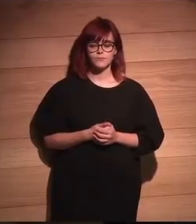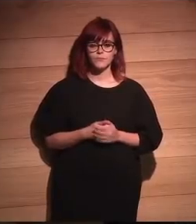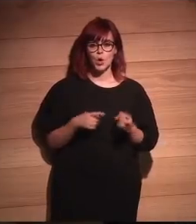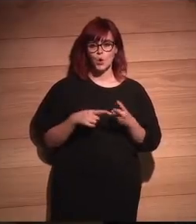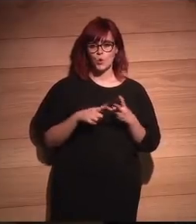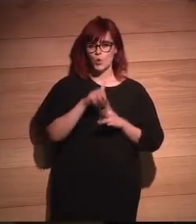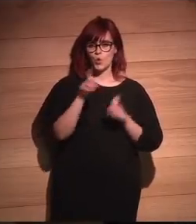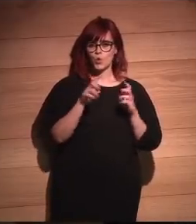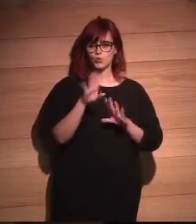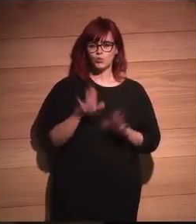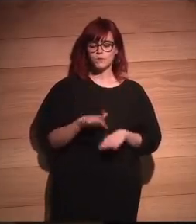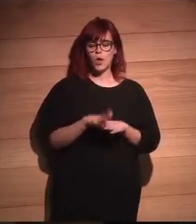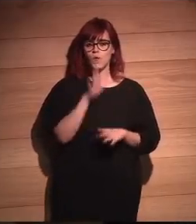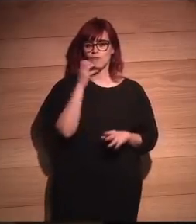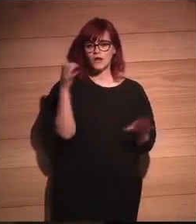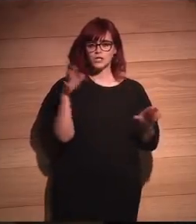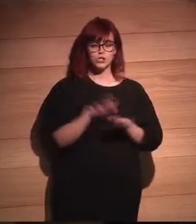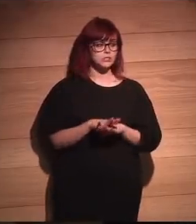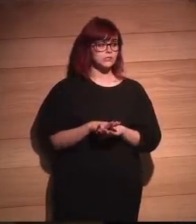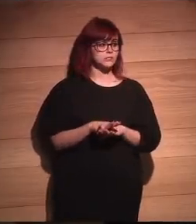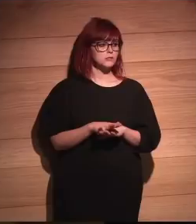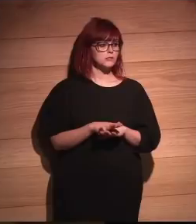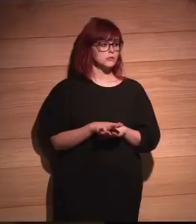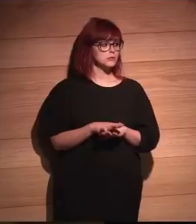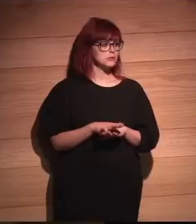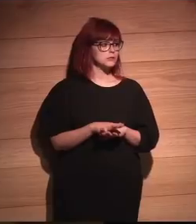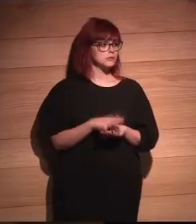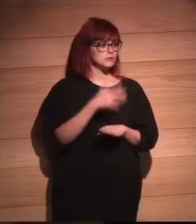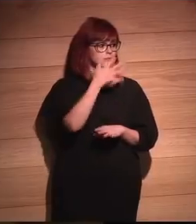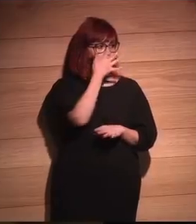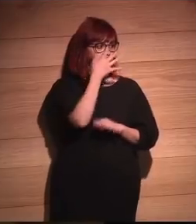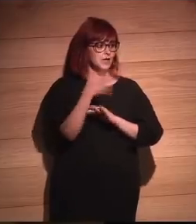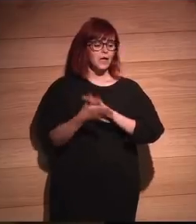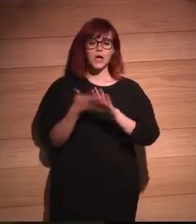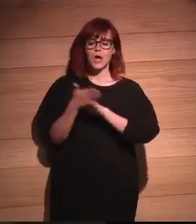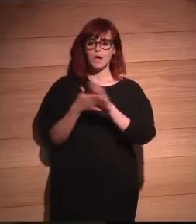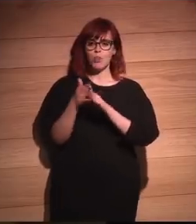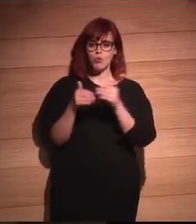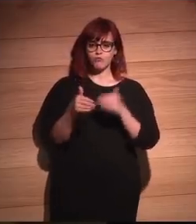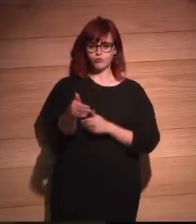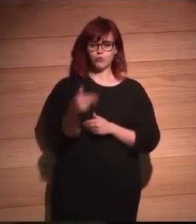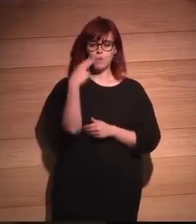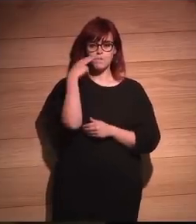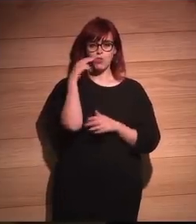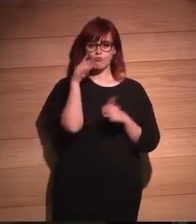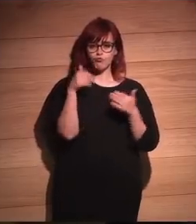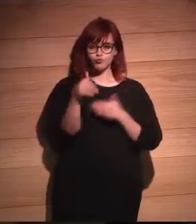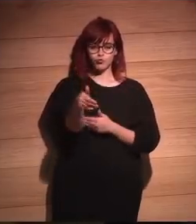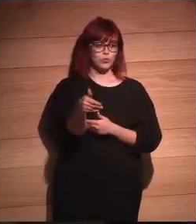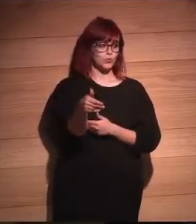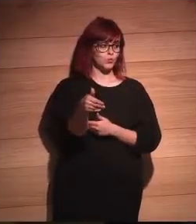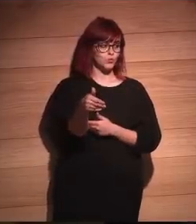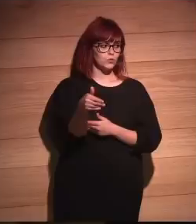otra intervención. Buenas noches. Estamos hablando de futuro, estamos hablando de miedo al futuro y estamos hablando